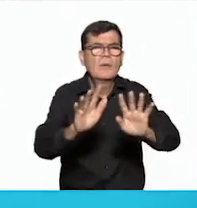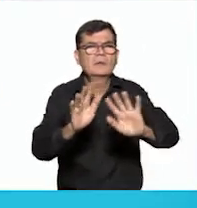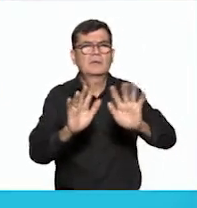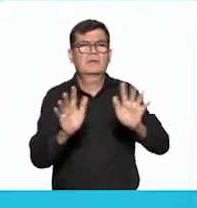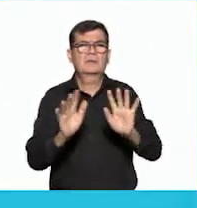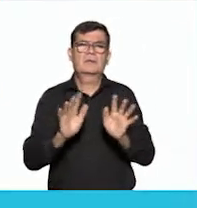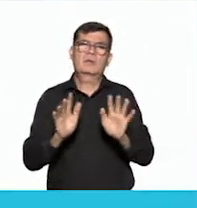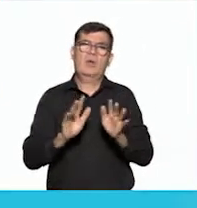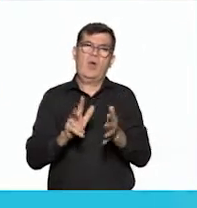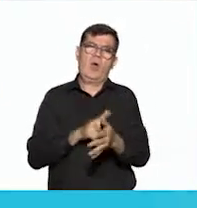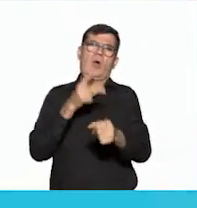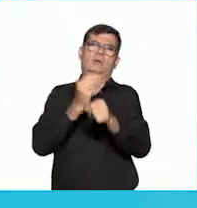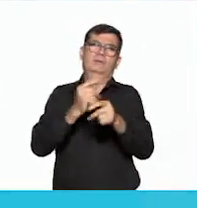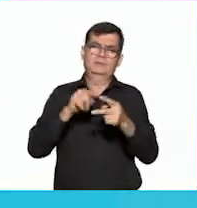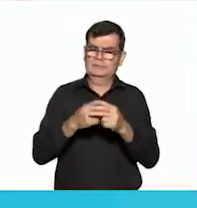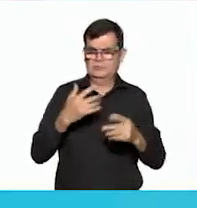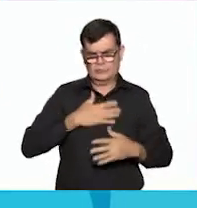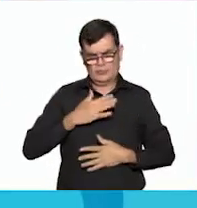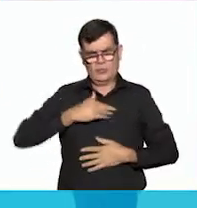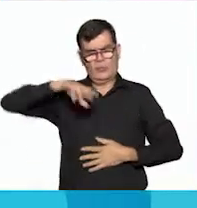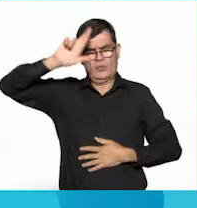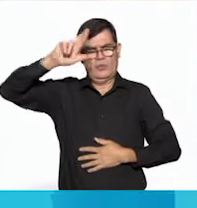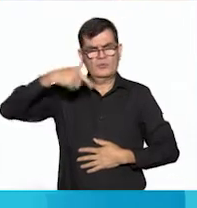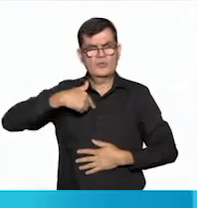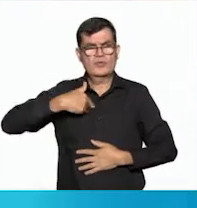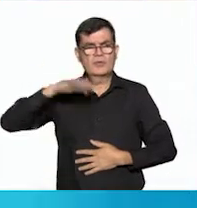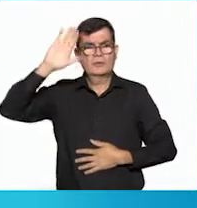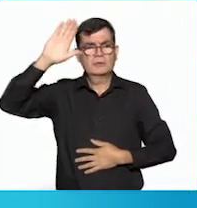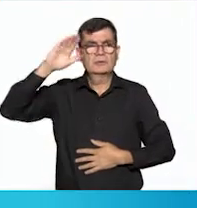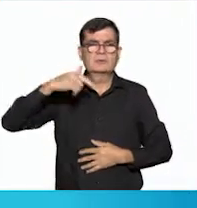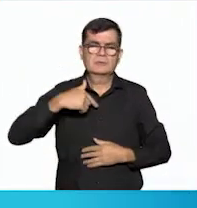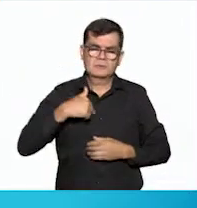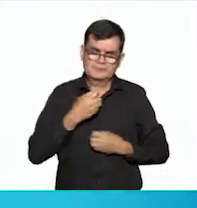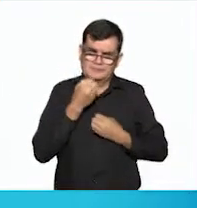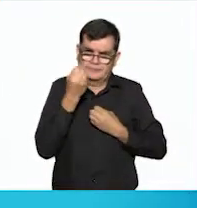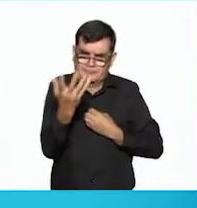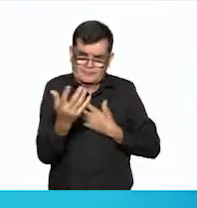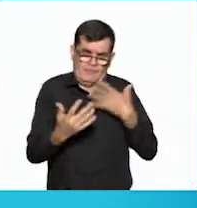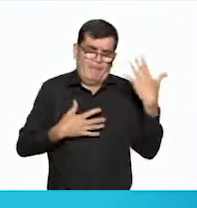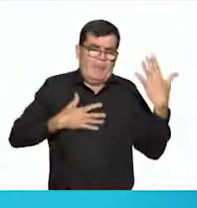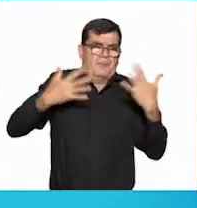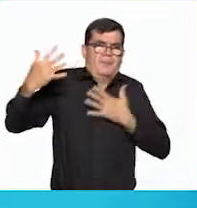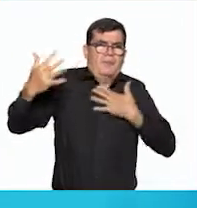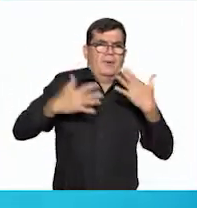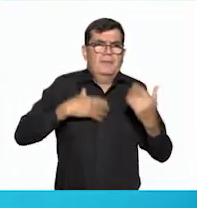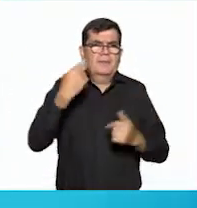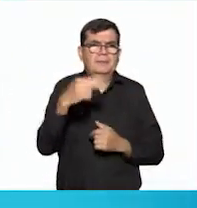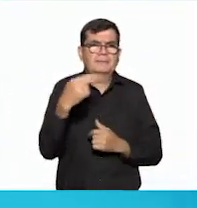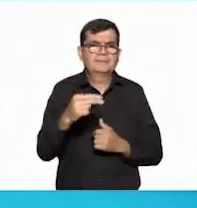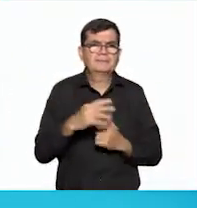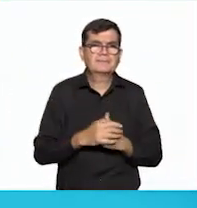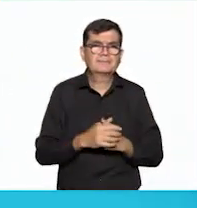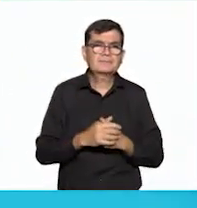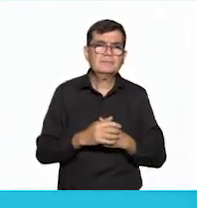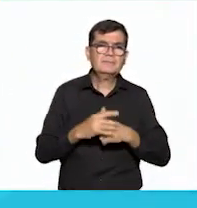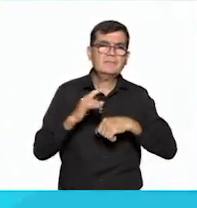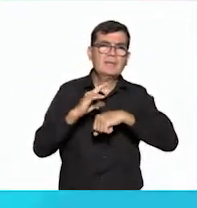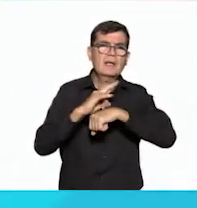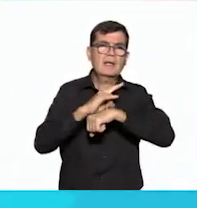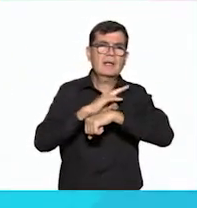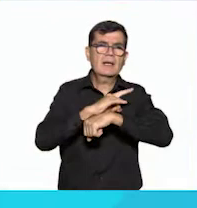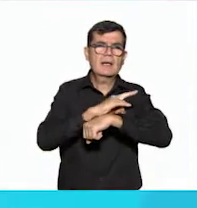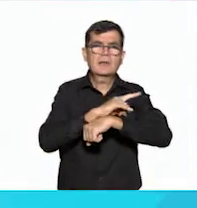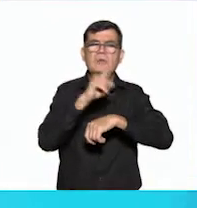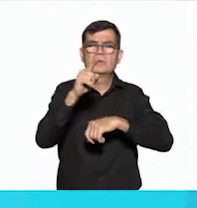No, nada de volver a empezar. Ahora me toca a mí, oye. Yo les voy a recitar un poema que se llama Caracol,